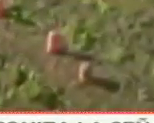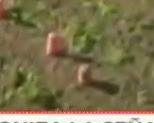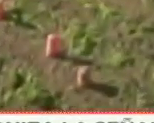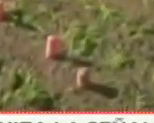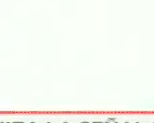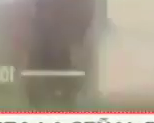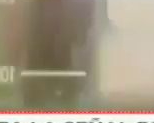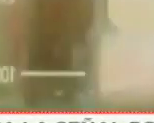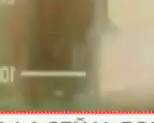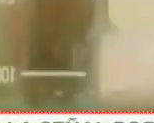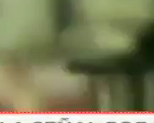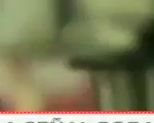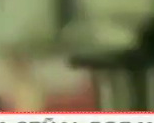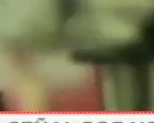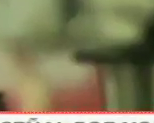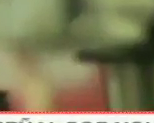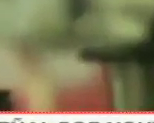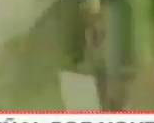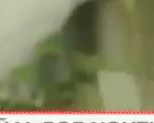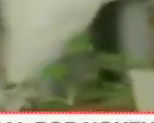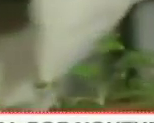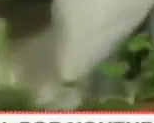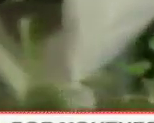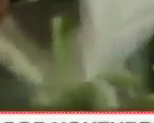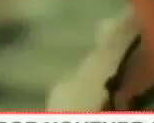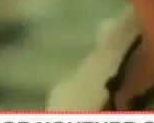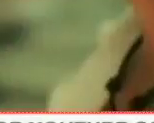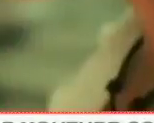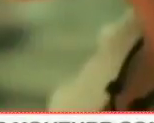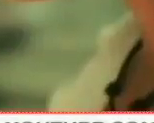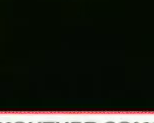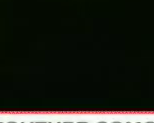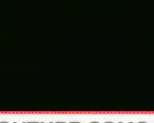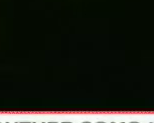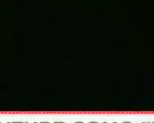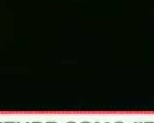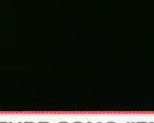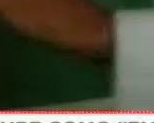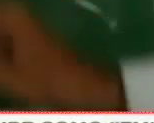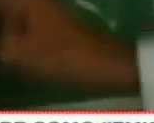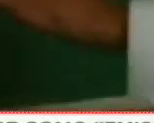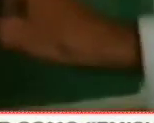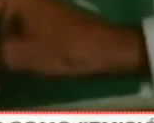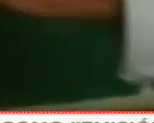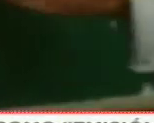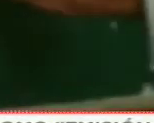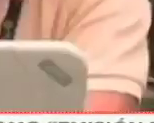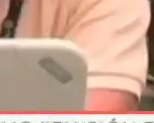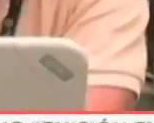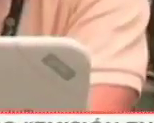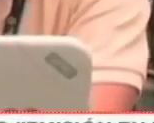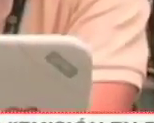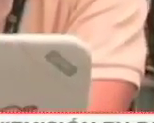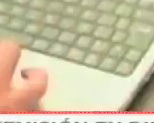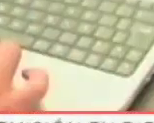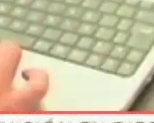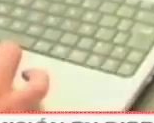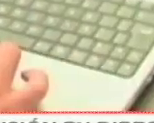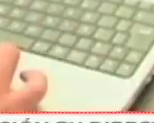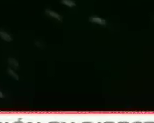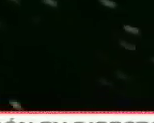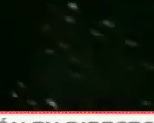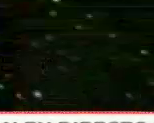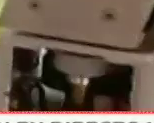prosperidad económica. Tenemos que articular la ciencia, la tecnología y la innovación como un gran